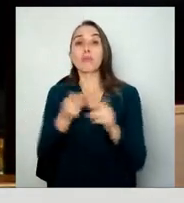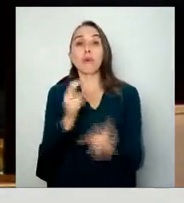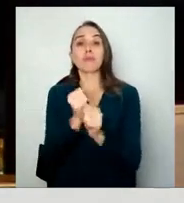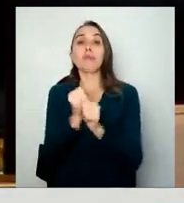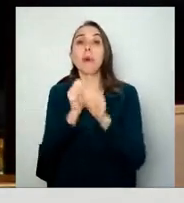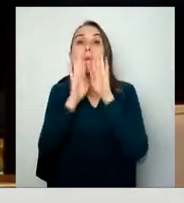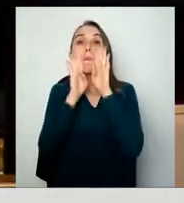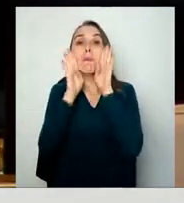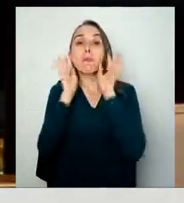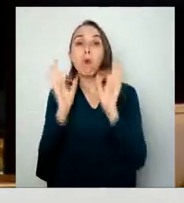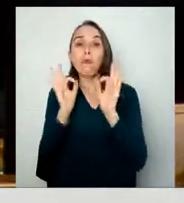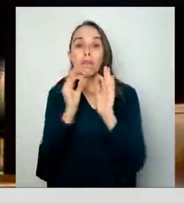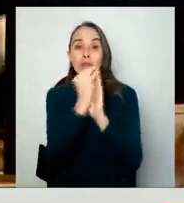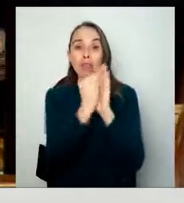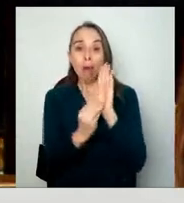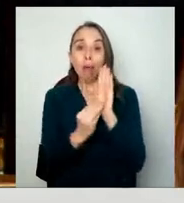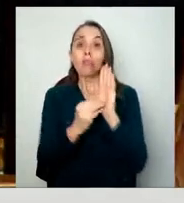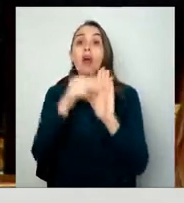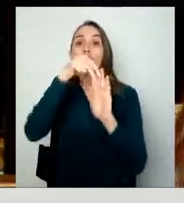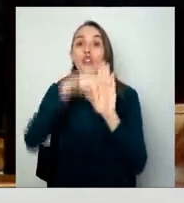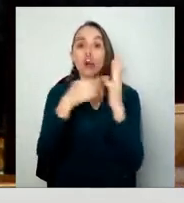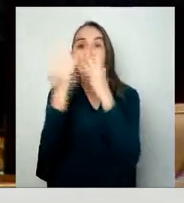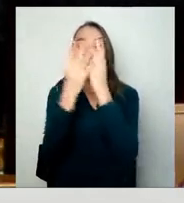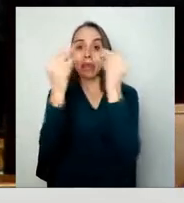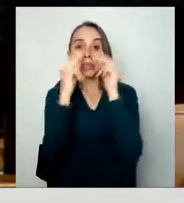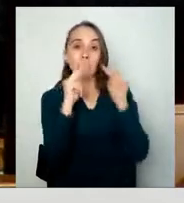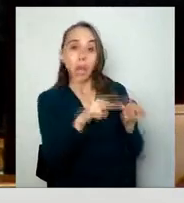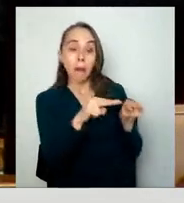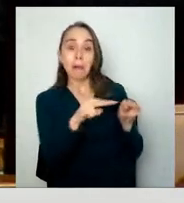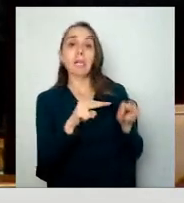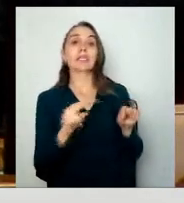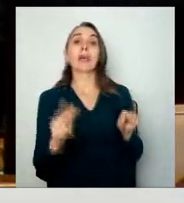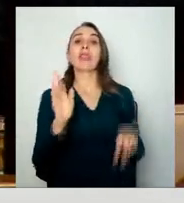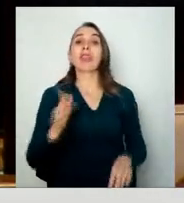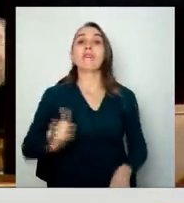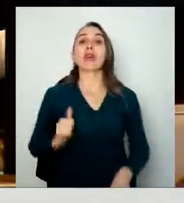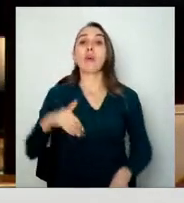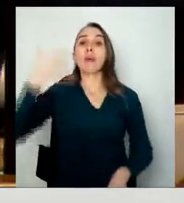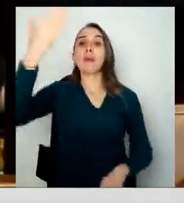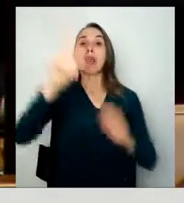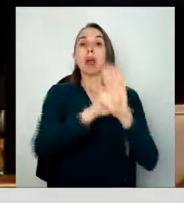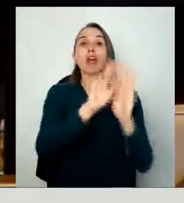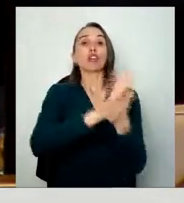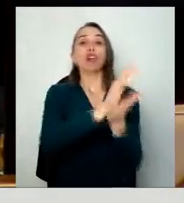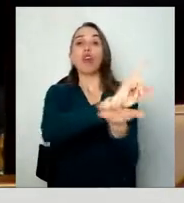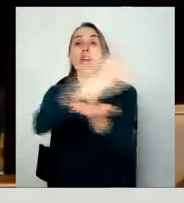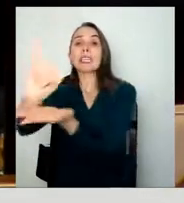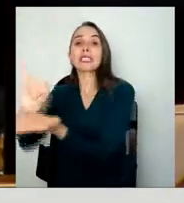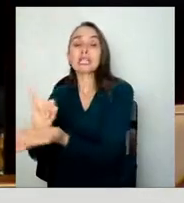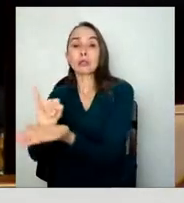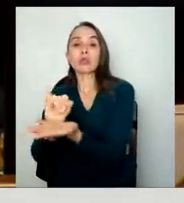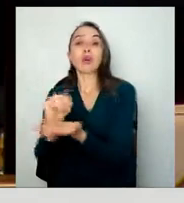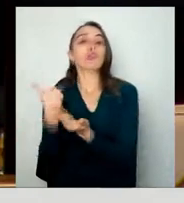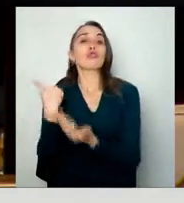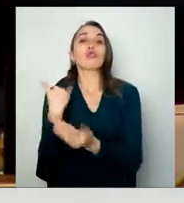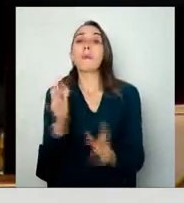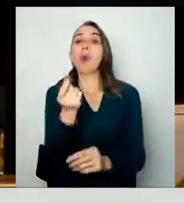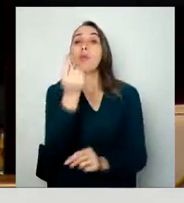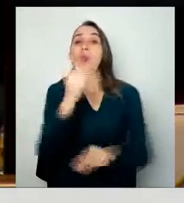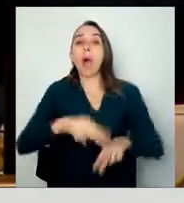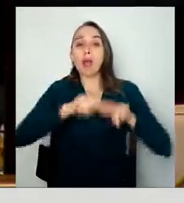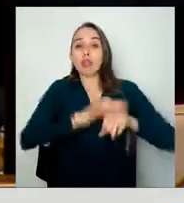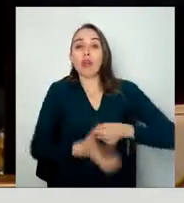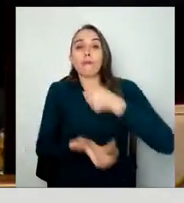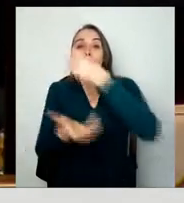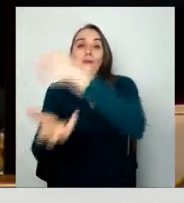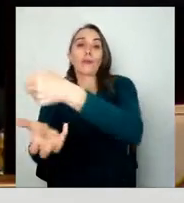normas de Propiedad y transparencia se cumplen para todas las instituciones sea cual sea el monto involucrado con el proyecto presidenta además